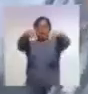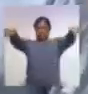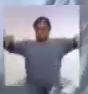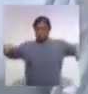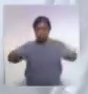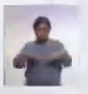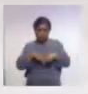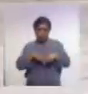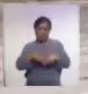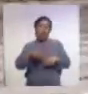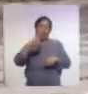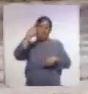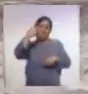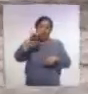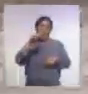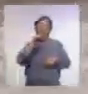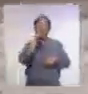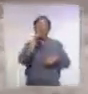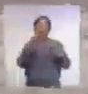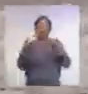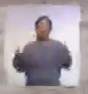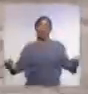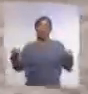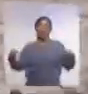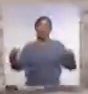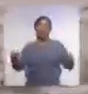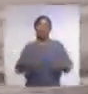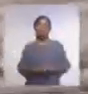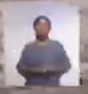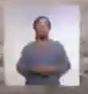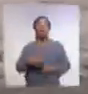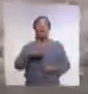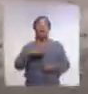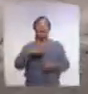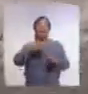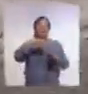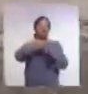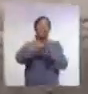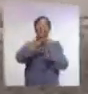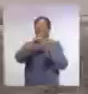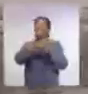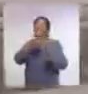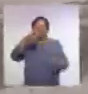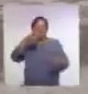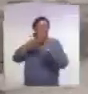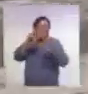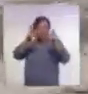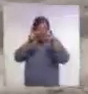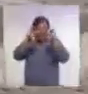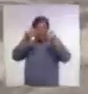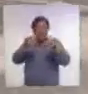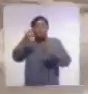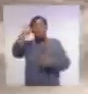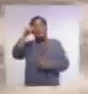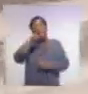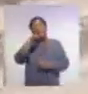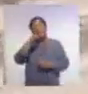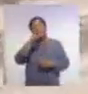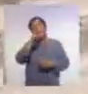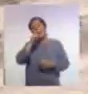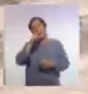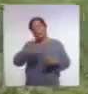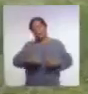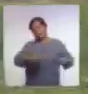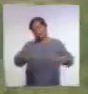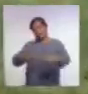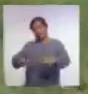el área de la cancha. Explicó que se hicieron pendientes en zonas estratégicas para evitar el estancamiento de agua. Una vez concluidos